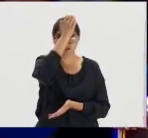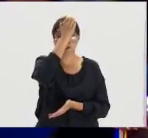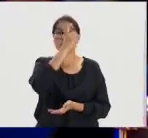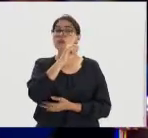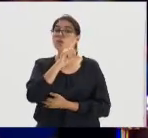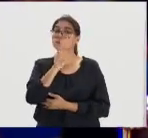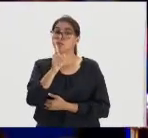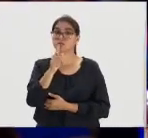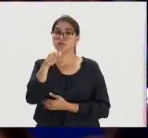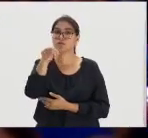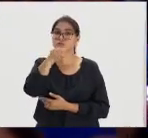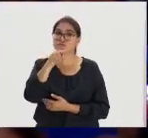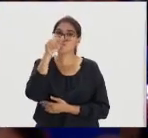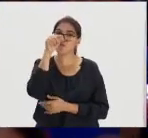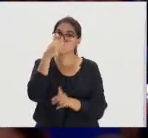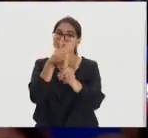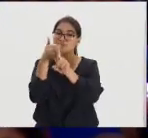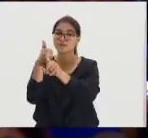Tú comenzaste,